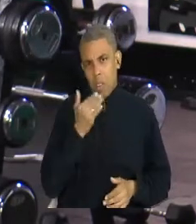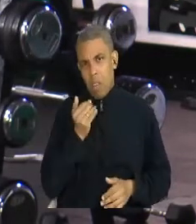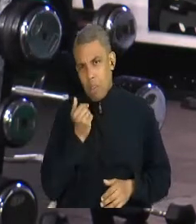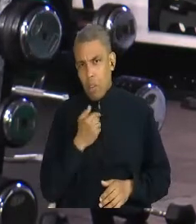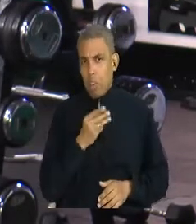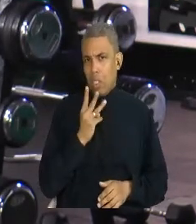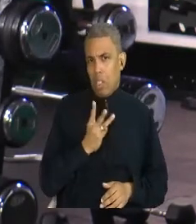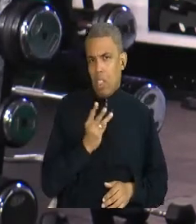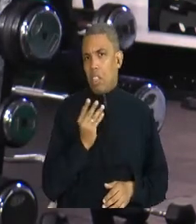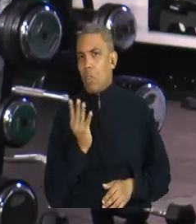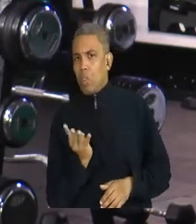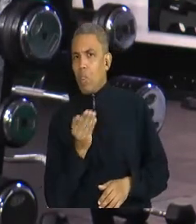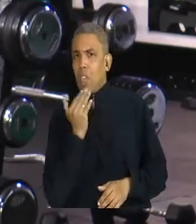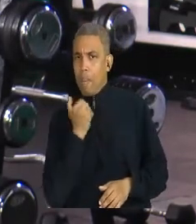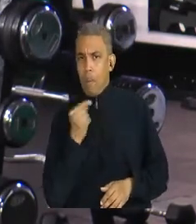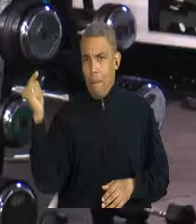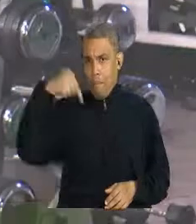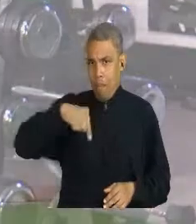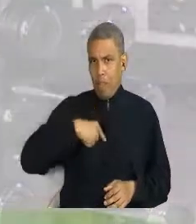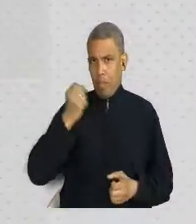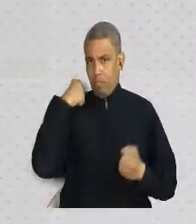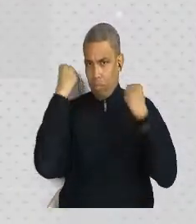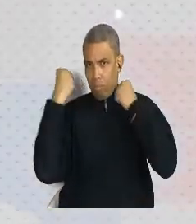o puedan entrar de 3 a 4 días por semana.